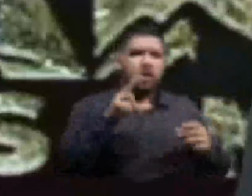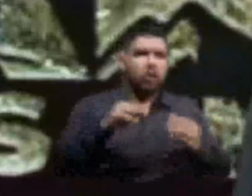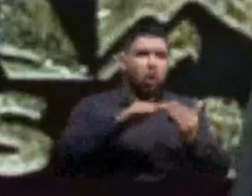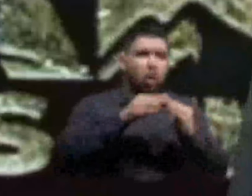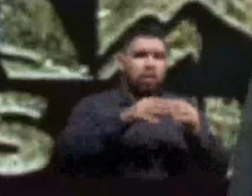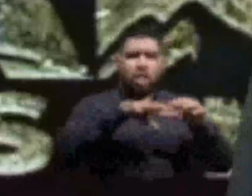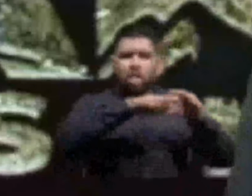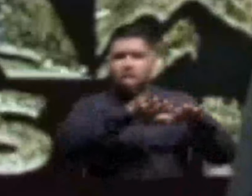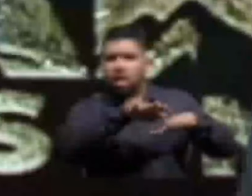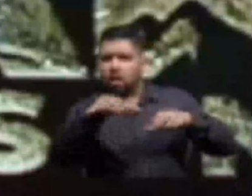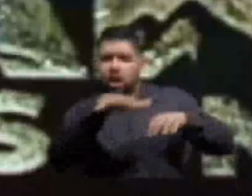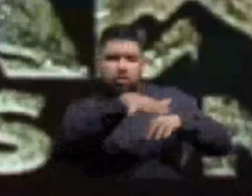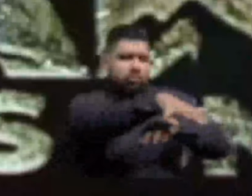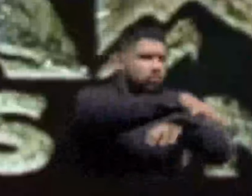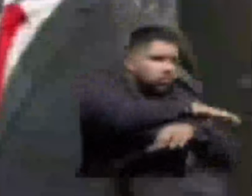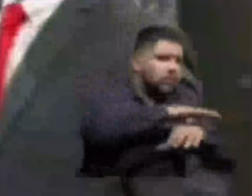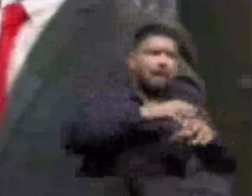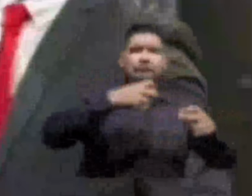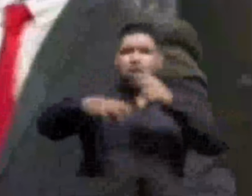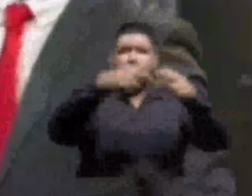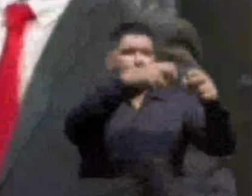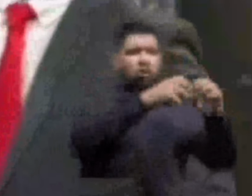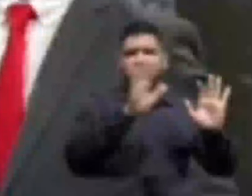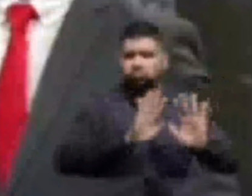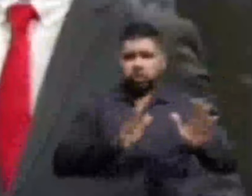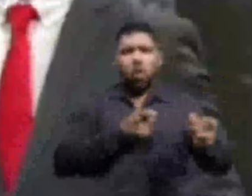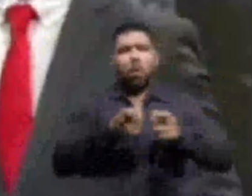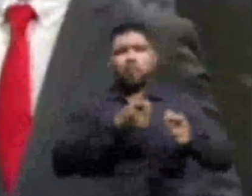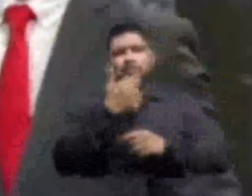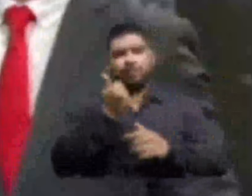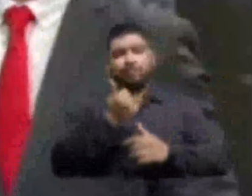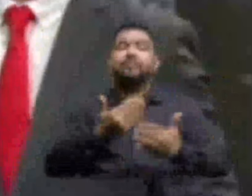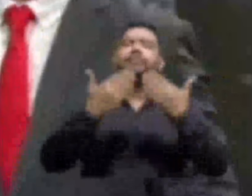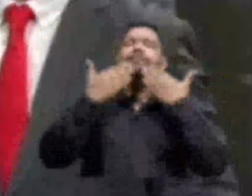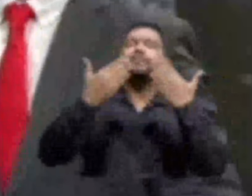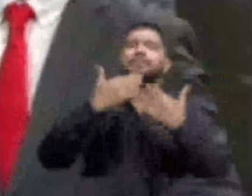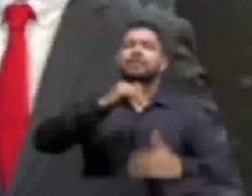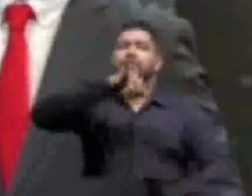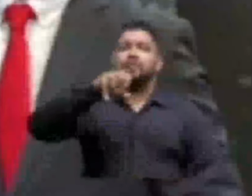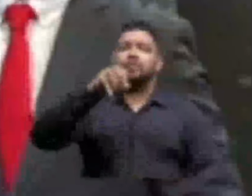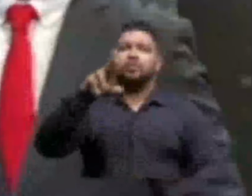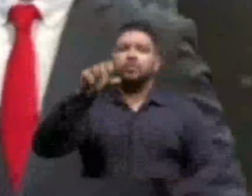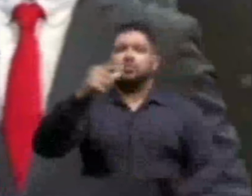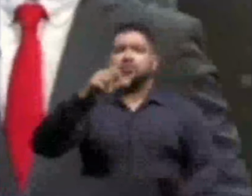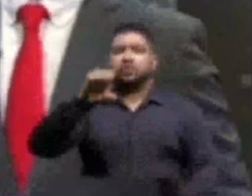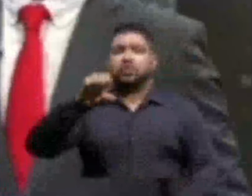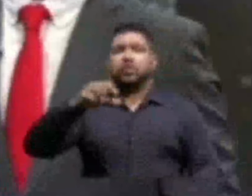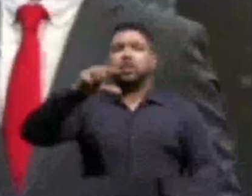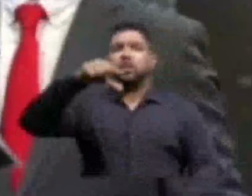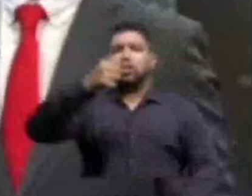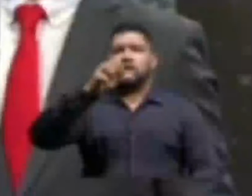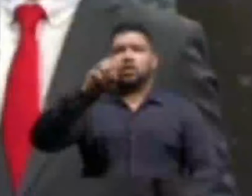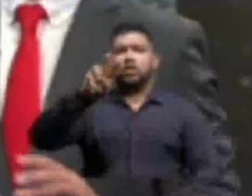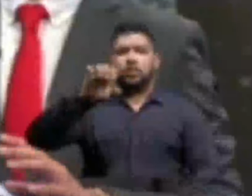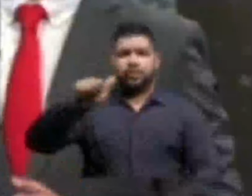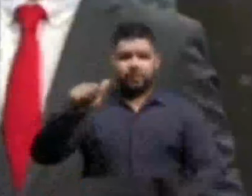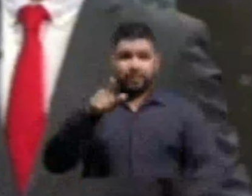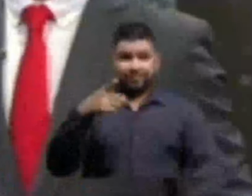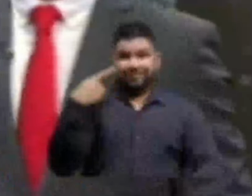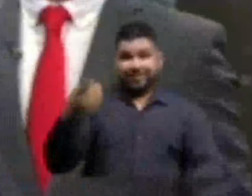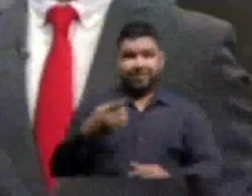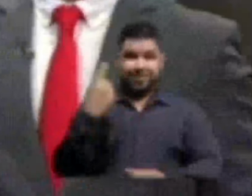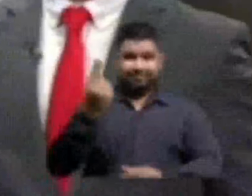que tenían meses antes bien agradecemos a Jorge govea él es el director general del servicio nacional de fronteras acompañándonos y dando